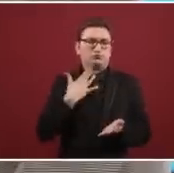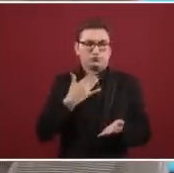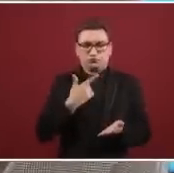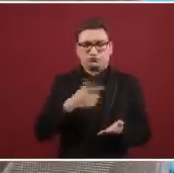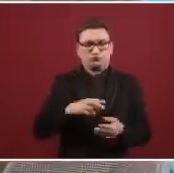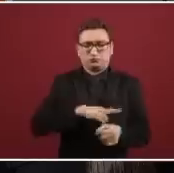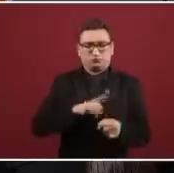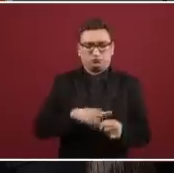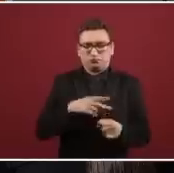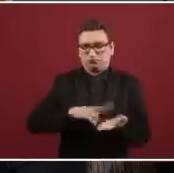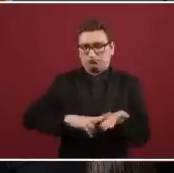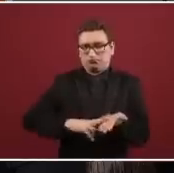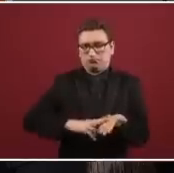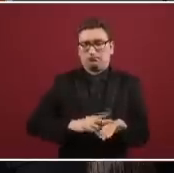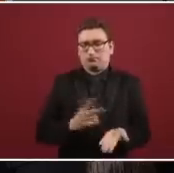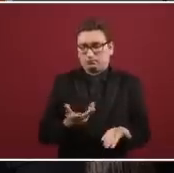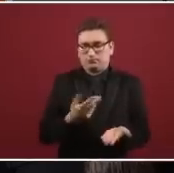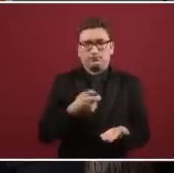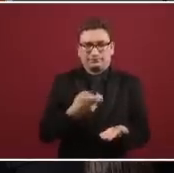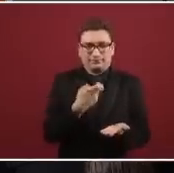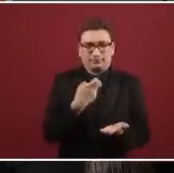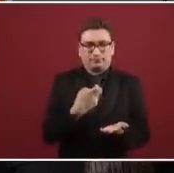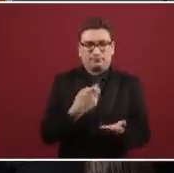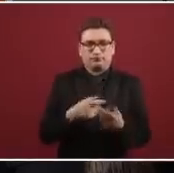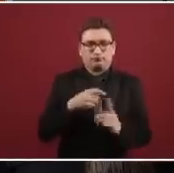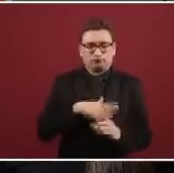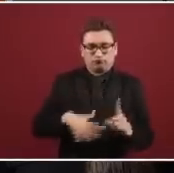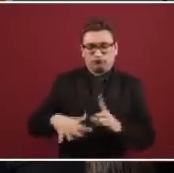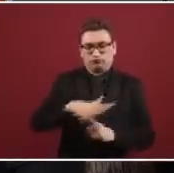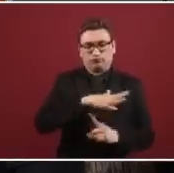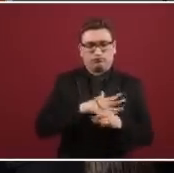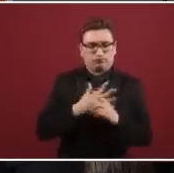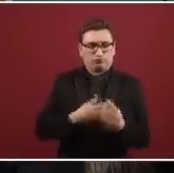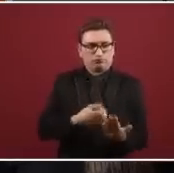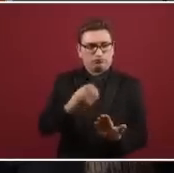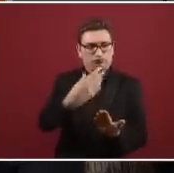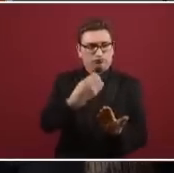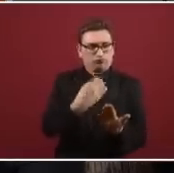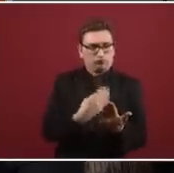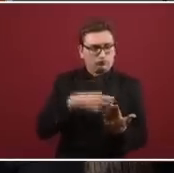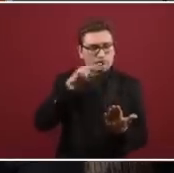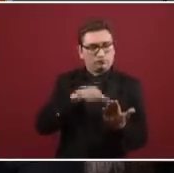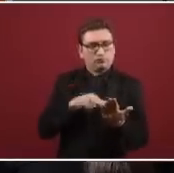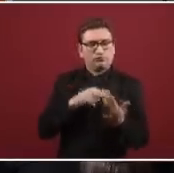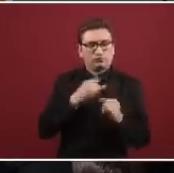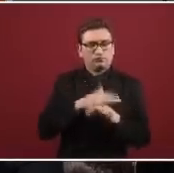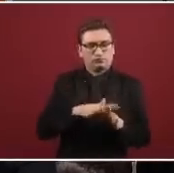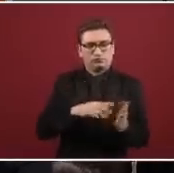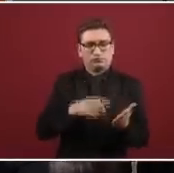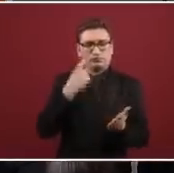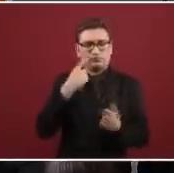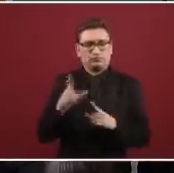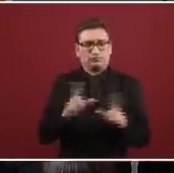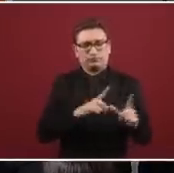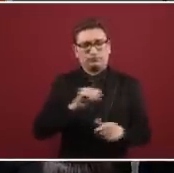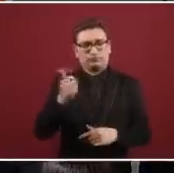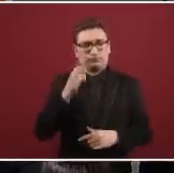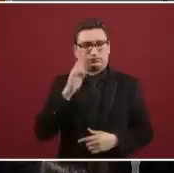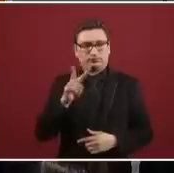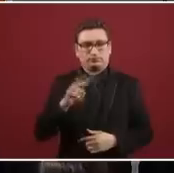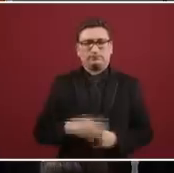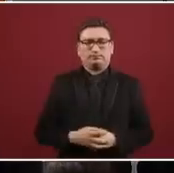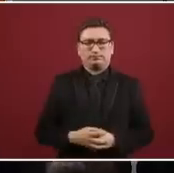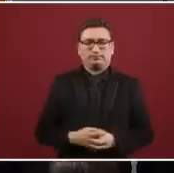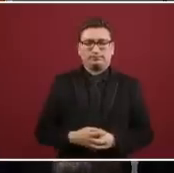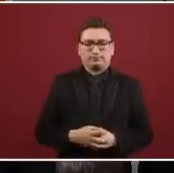regular, y de esa manera a mí me va a arrojar la información que es la siguiente diapositiva, me va a